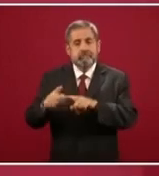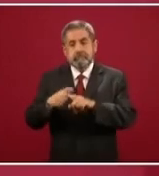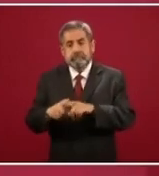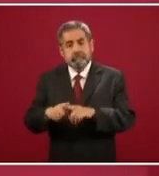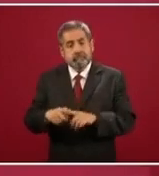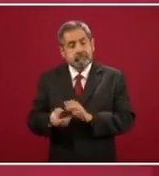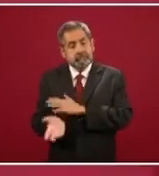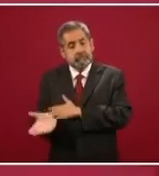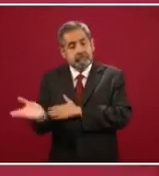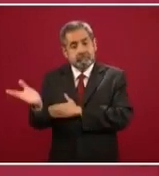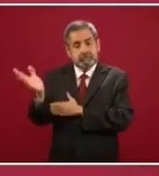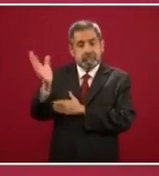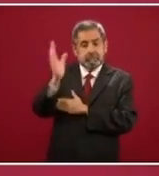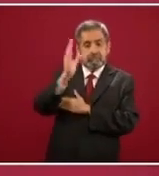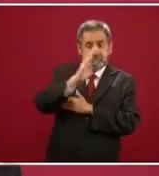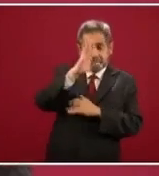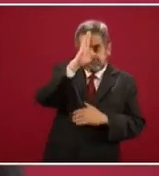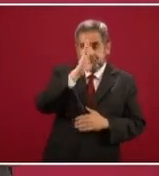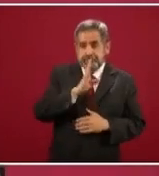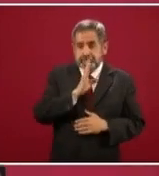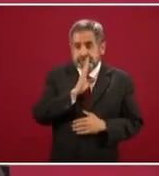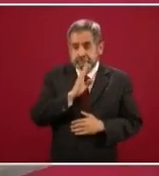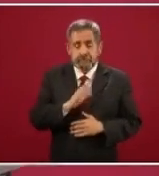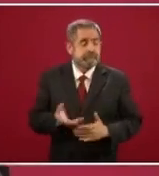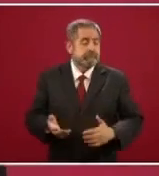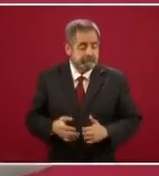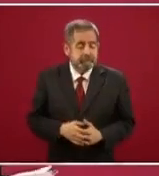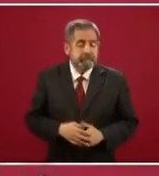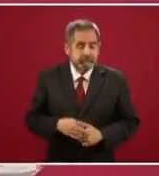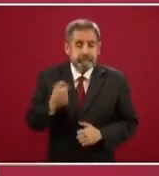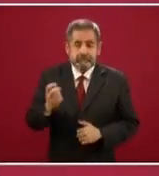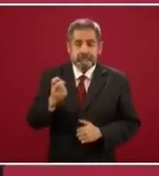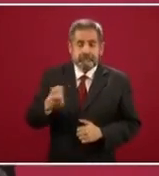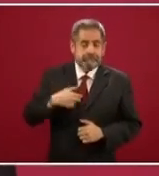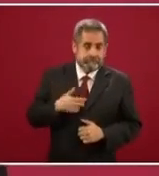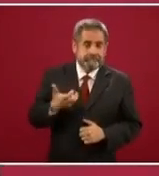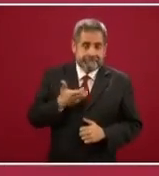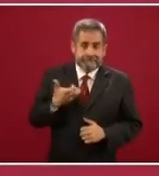mediodía sí, ¿a cuántos